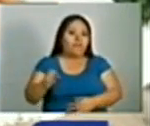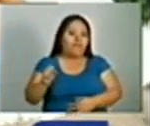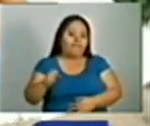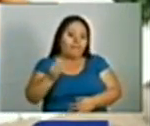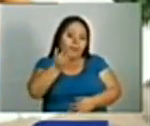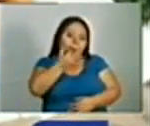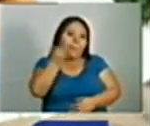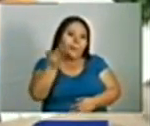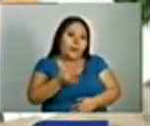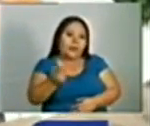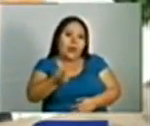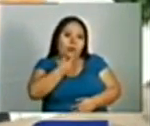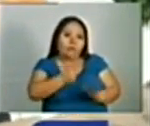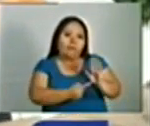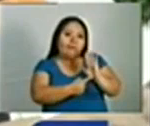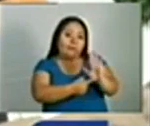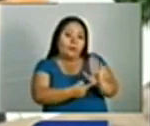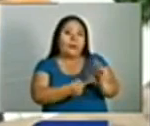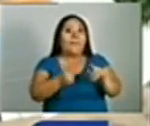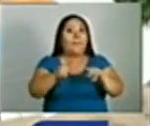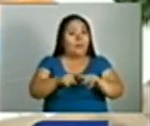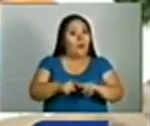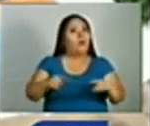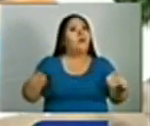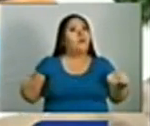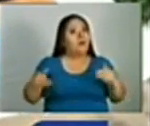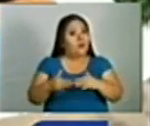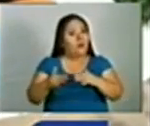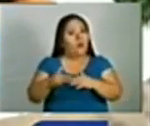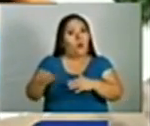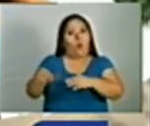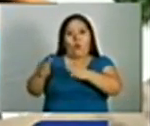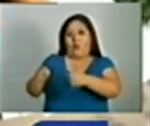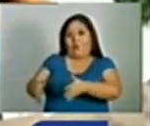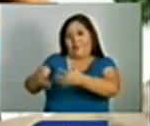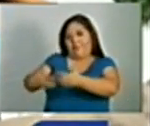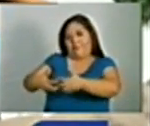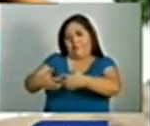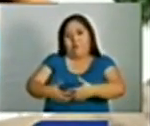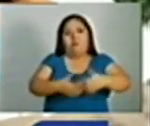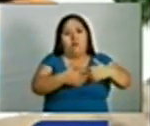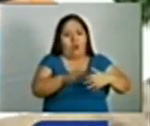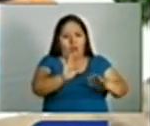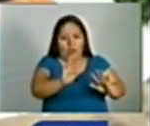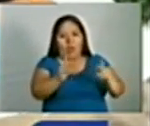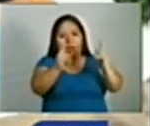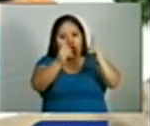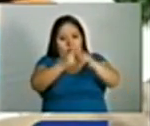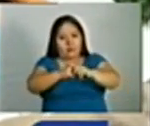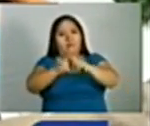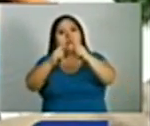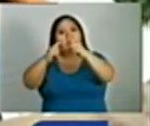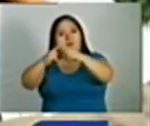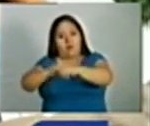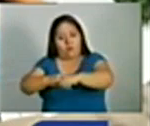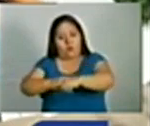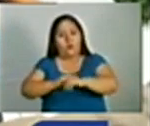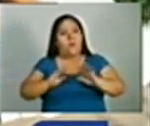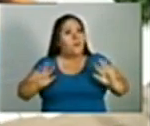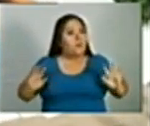totalmente cierta, pero también hay algunas instituciones, algunas empresas que están cambiando un poco la modalidad y se